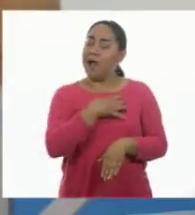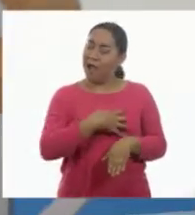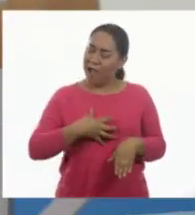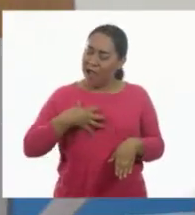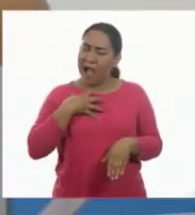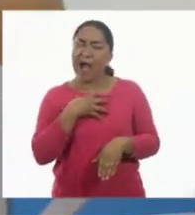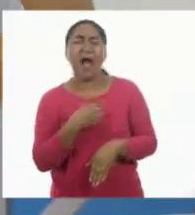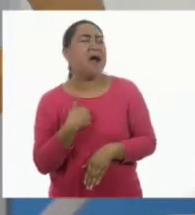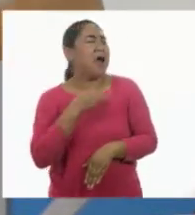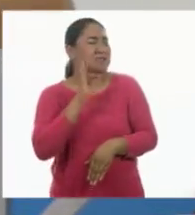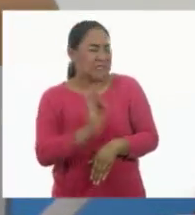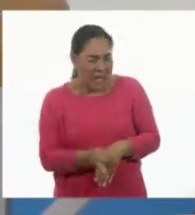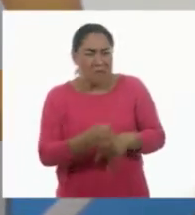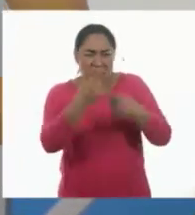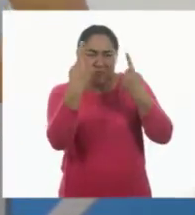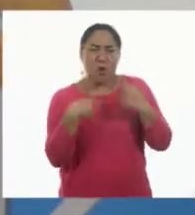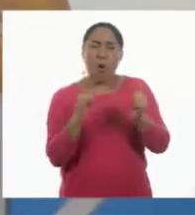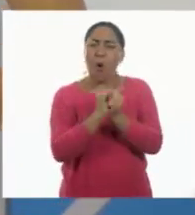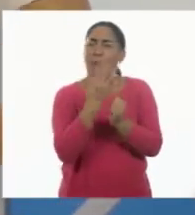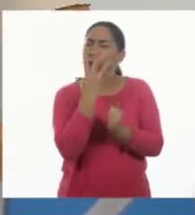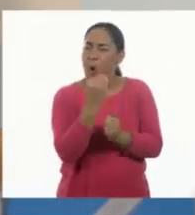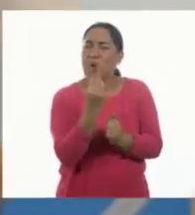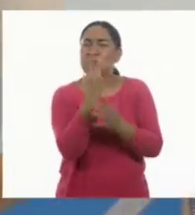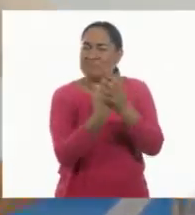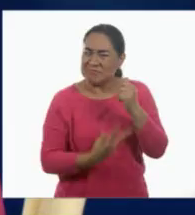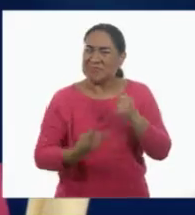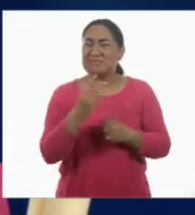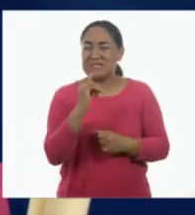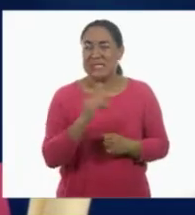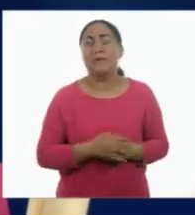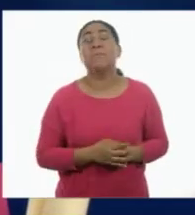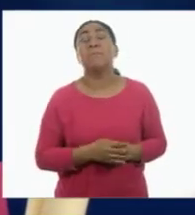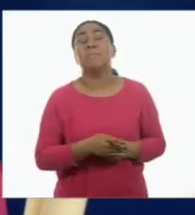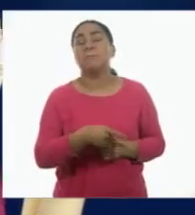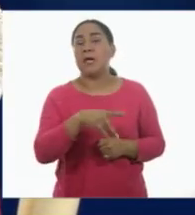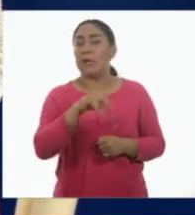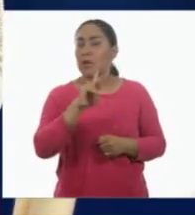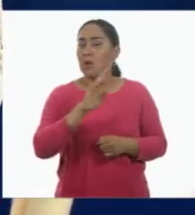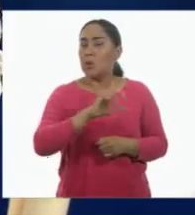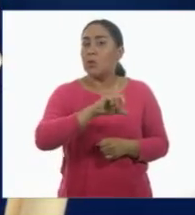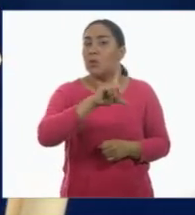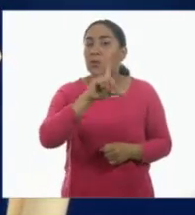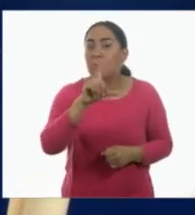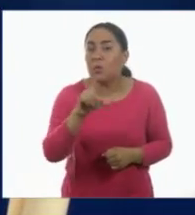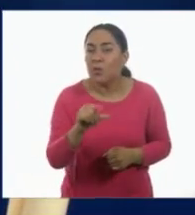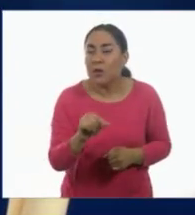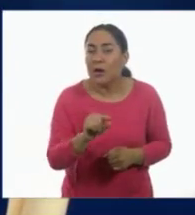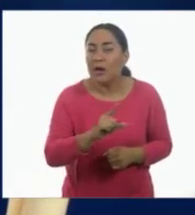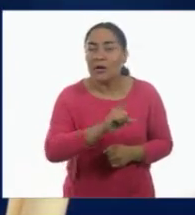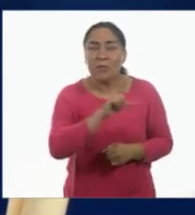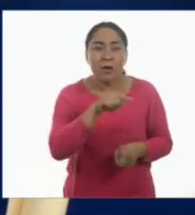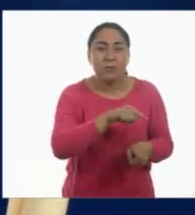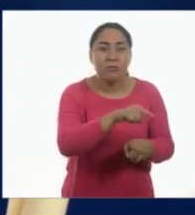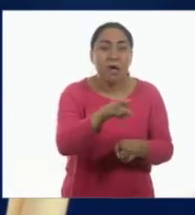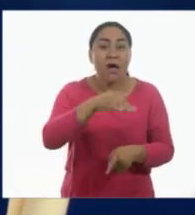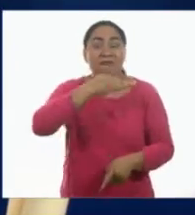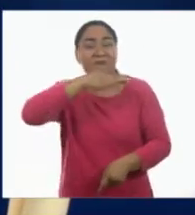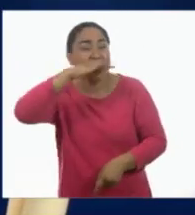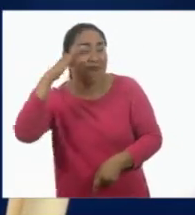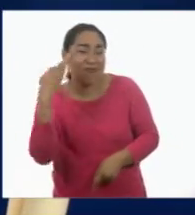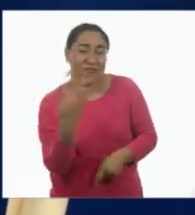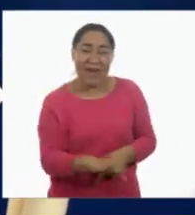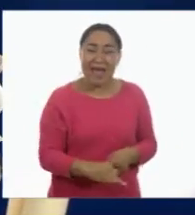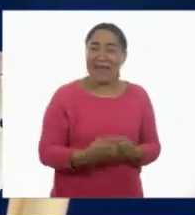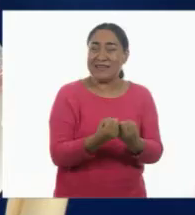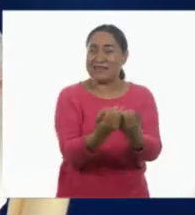aceptando. Pero entonces empezaron a hacer una fiesta. Todos los animales, porque